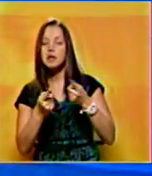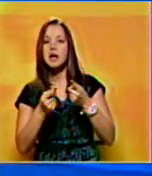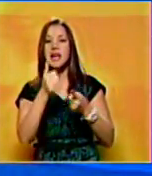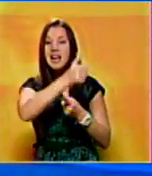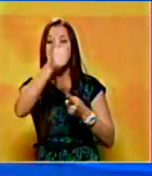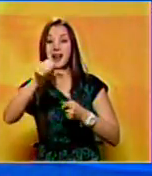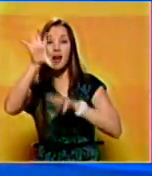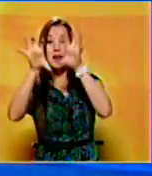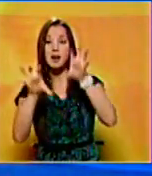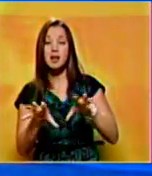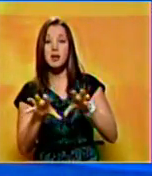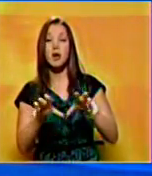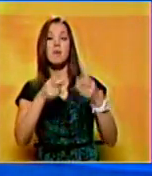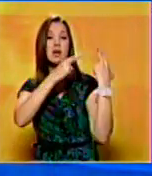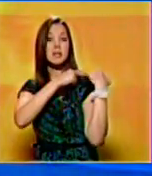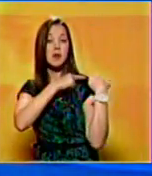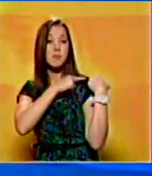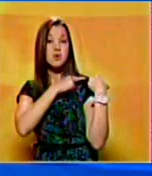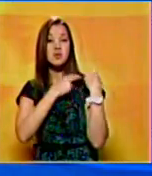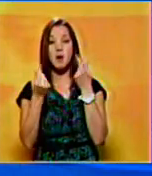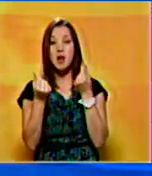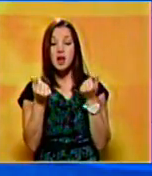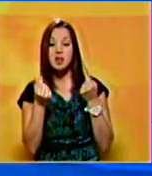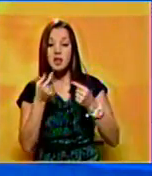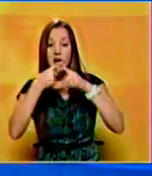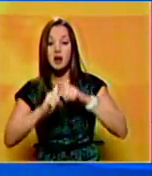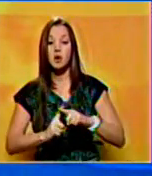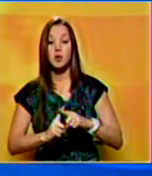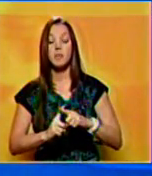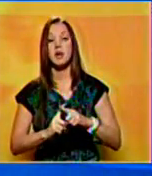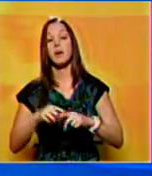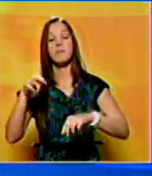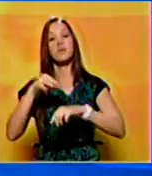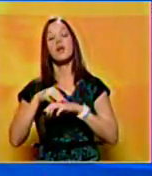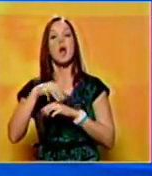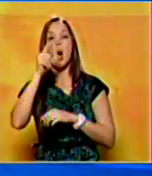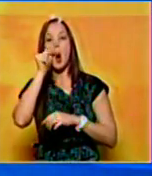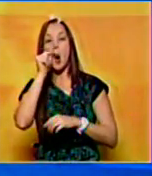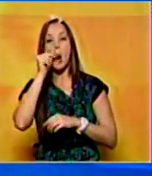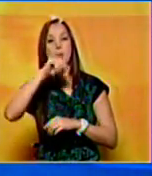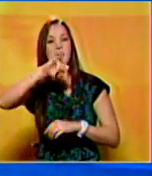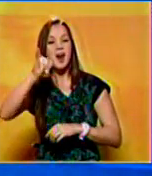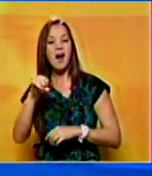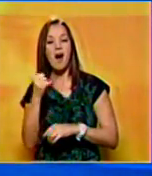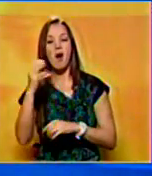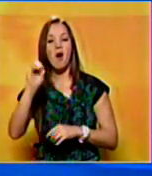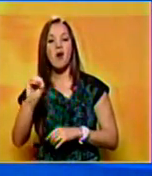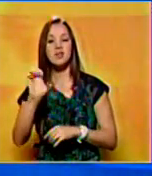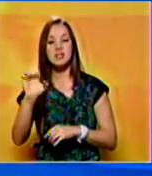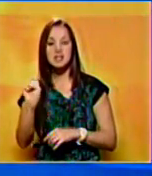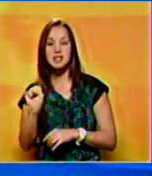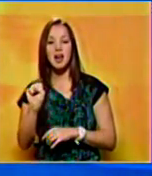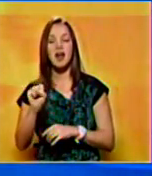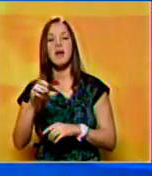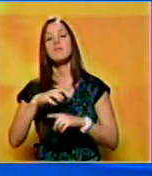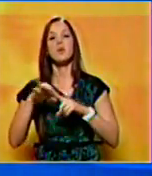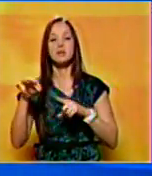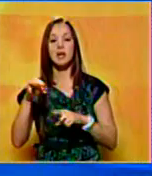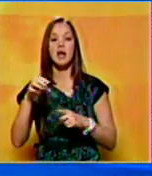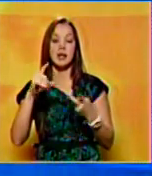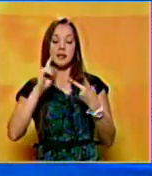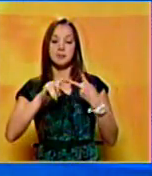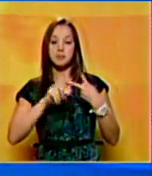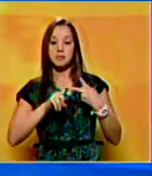país. Indicó que para la región central estará a cargo el ministro de Industria, José David Cabello Rondón, los Andes, el ministro de Comercio, Dante